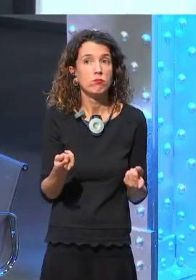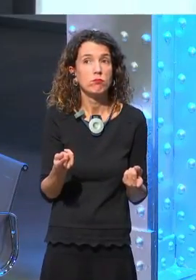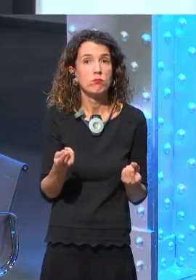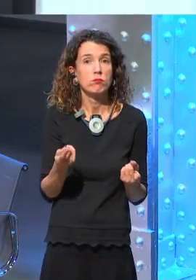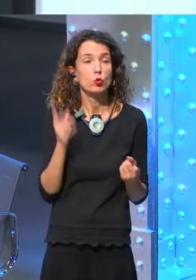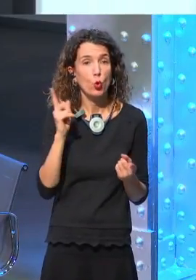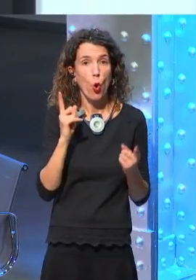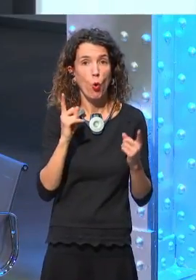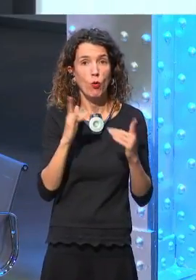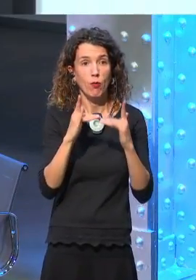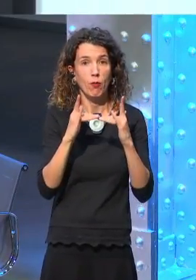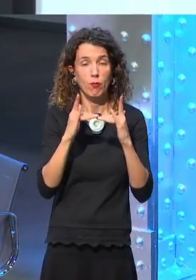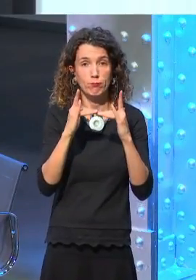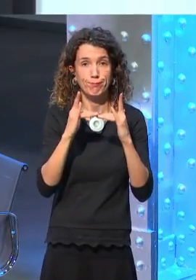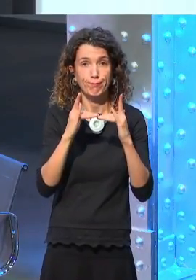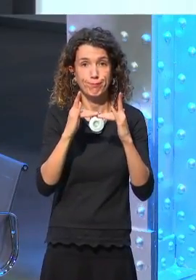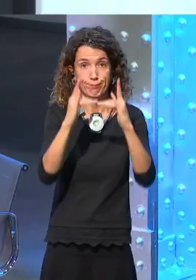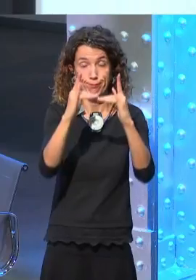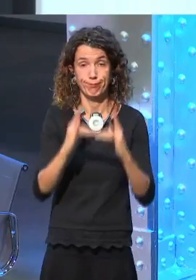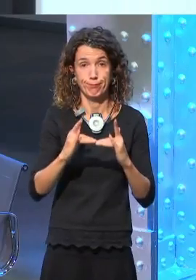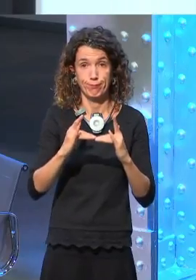girando alrededor de estas